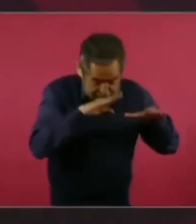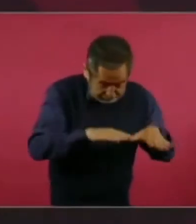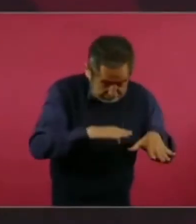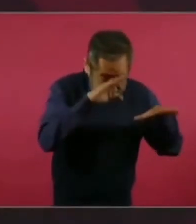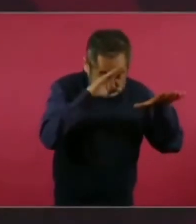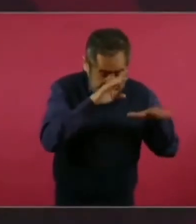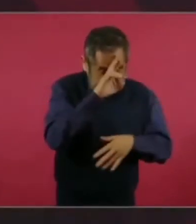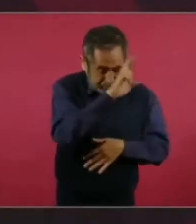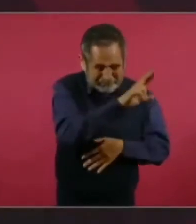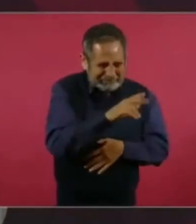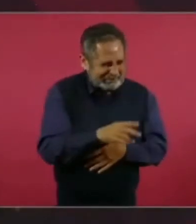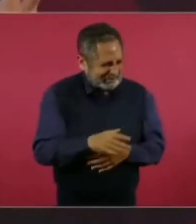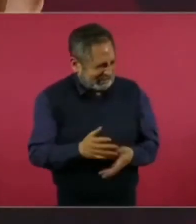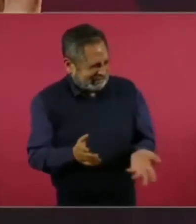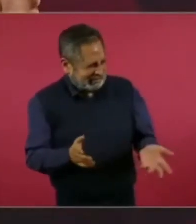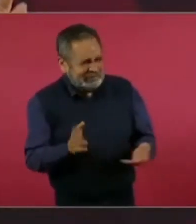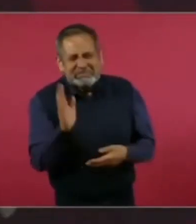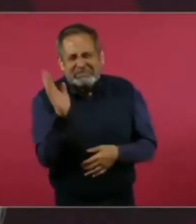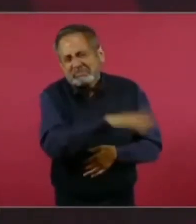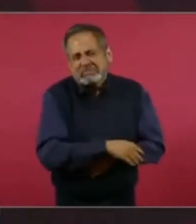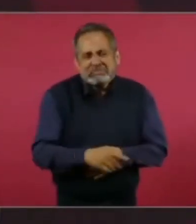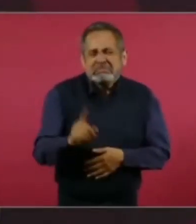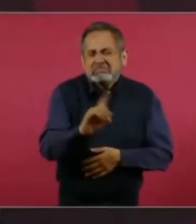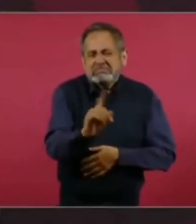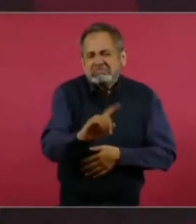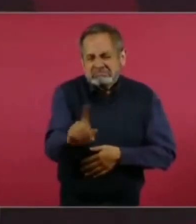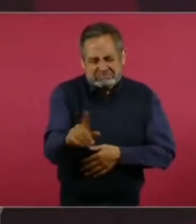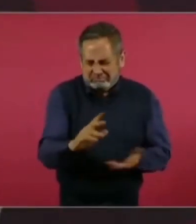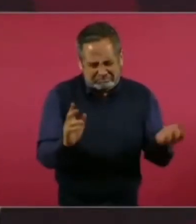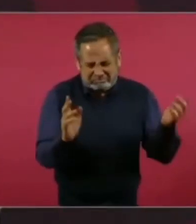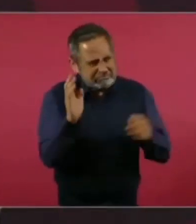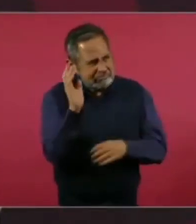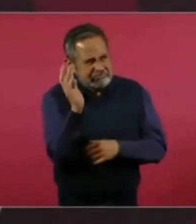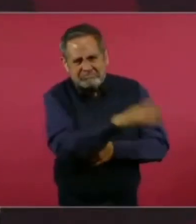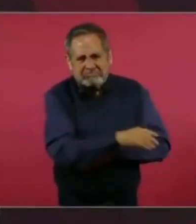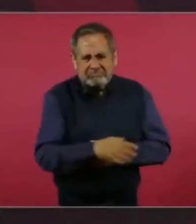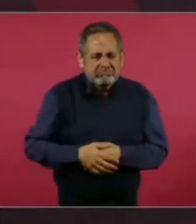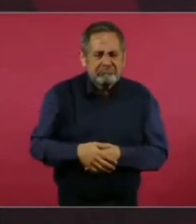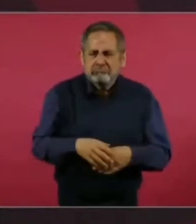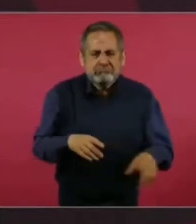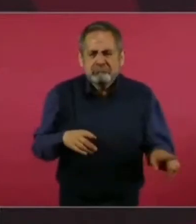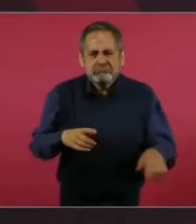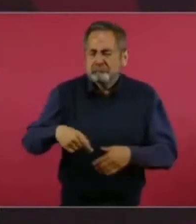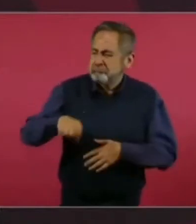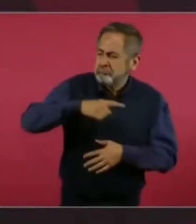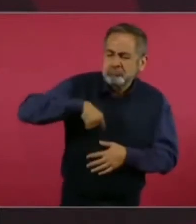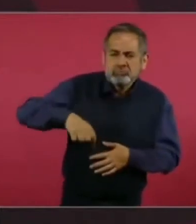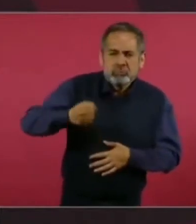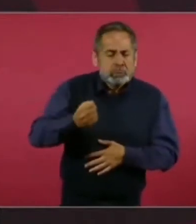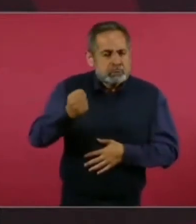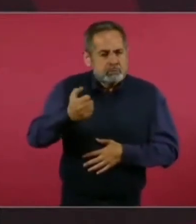Uh este pues no no afortunadamente